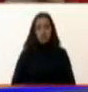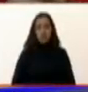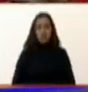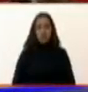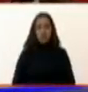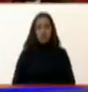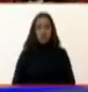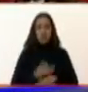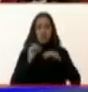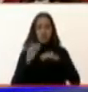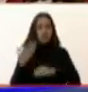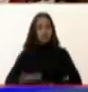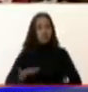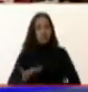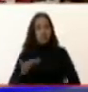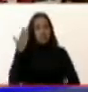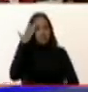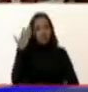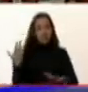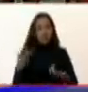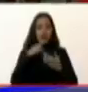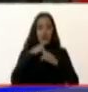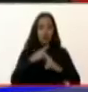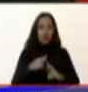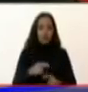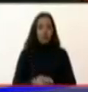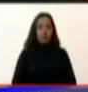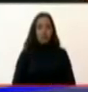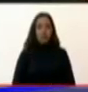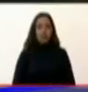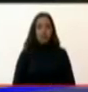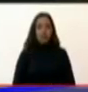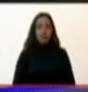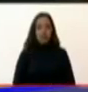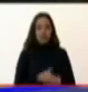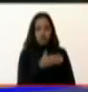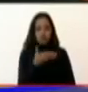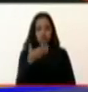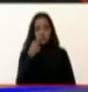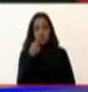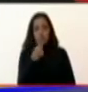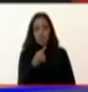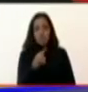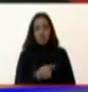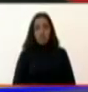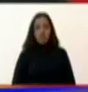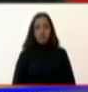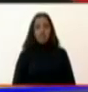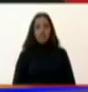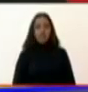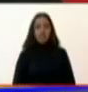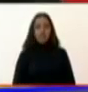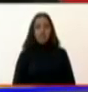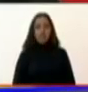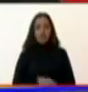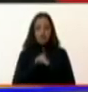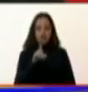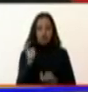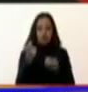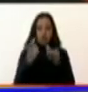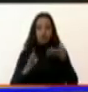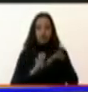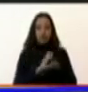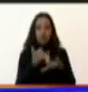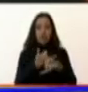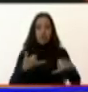tan importante saber qué respuesta darle, presidente. Y usted, yo lo decía en mi intervención, ha indicado la línea de cuál es la respuesta